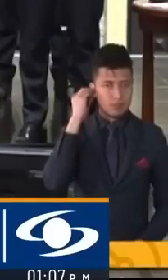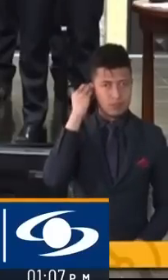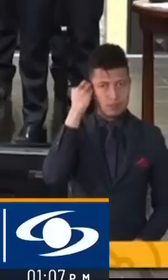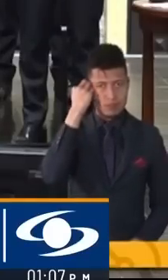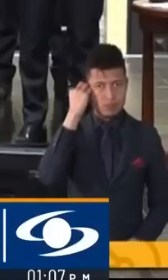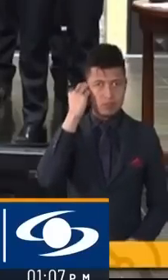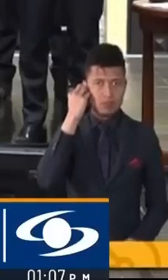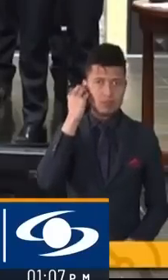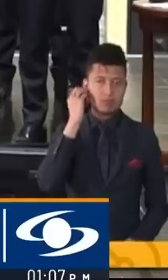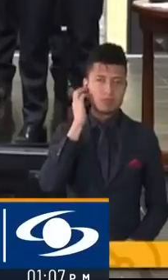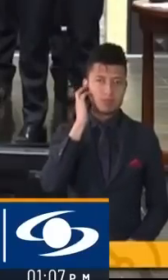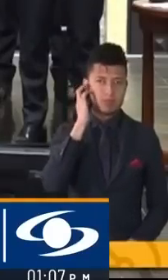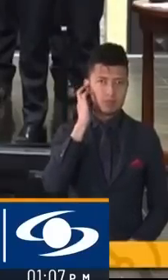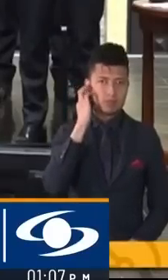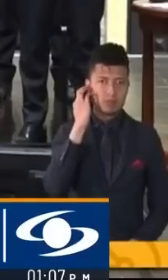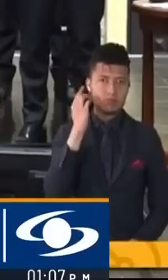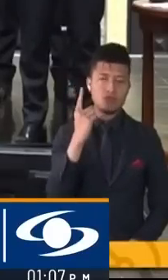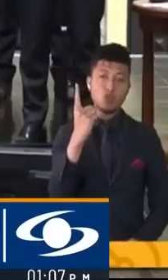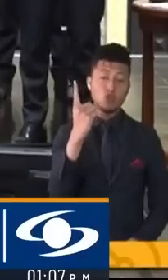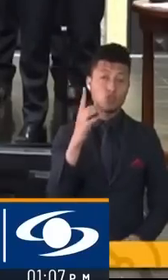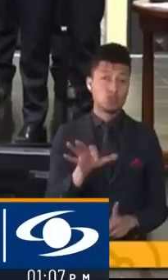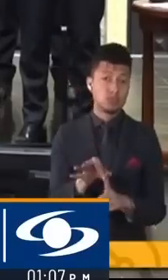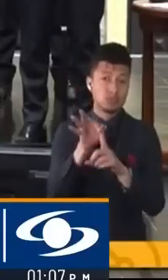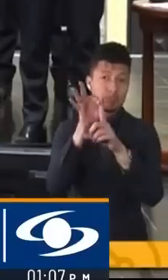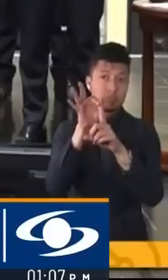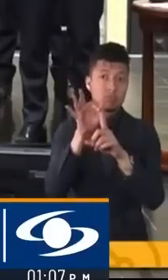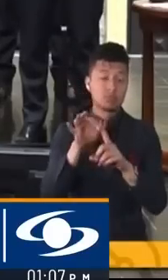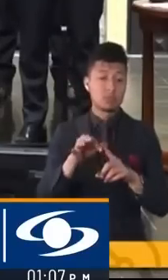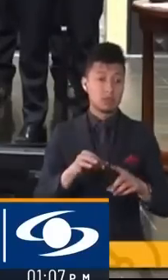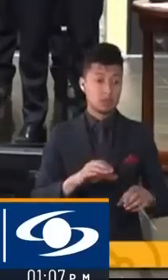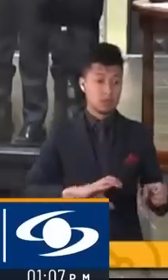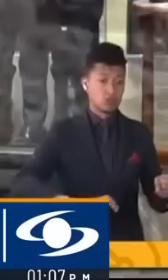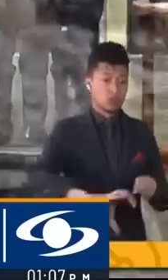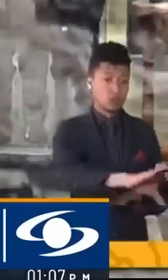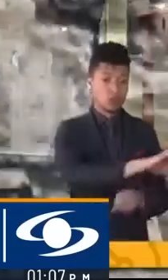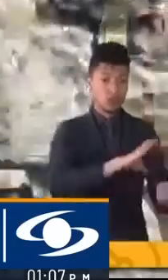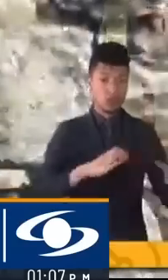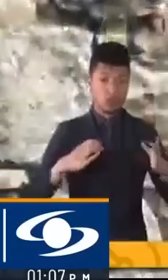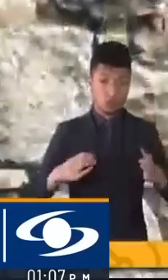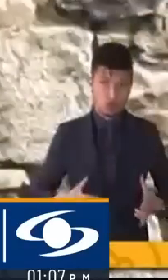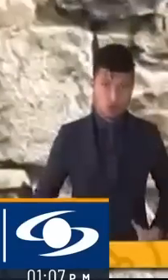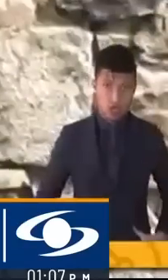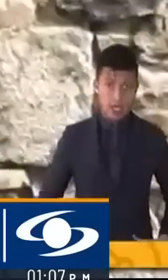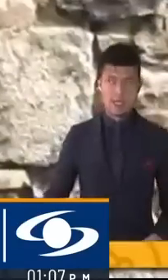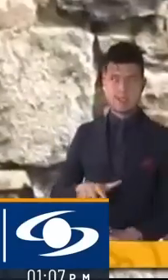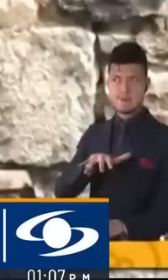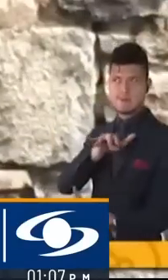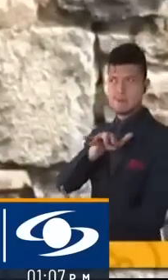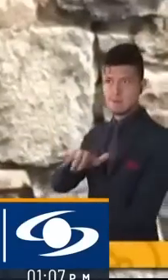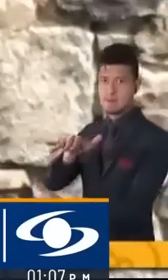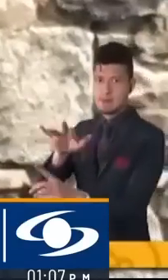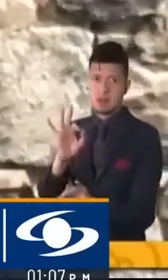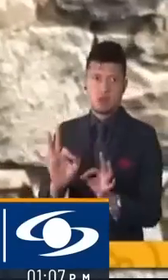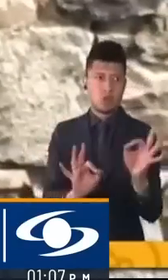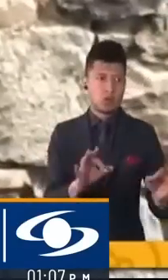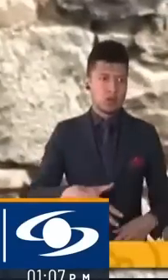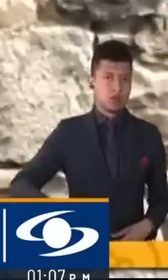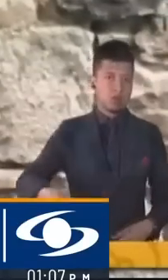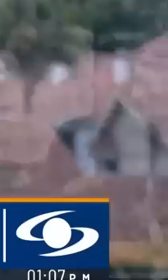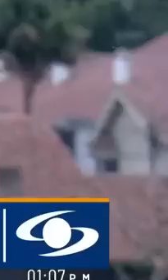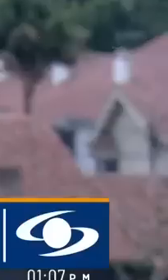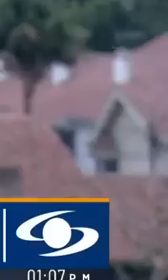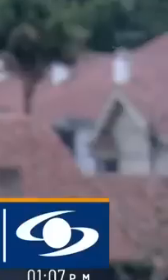Solo una masiva movilización ciudadana va a cuidar a Bogotá y va a cuidar a todo Colombia de la